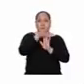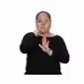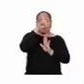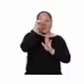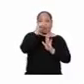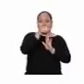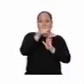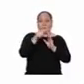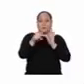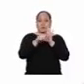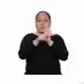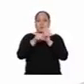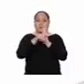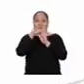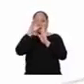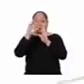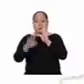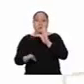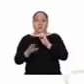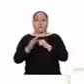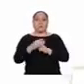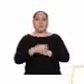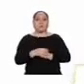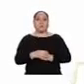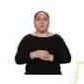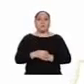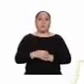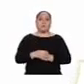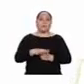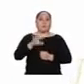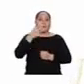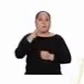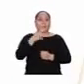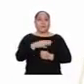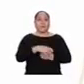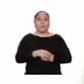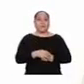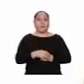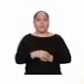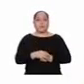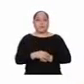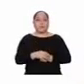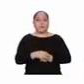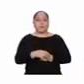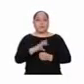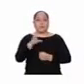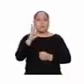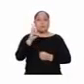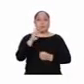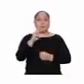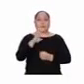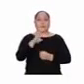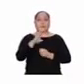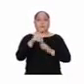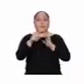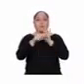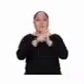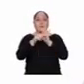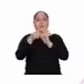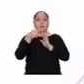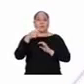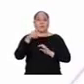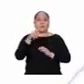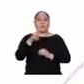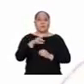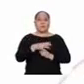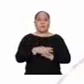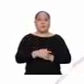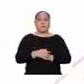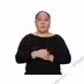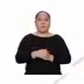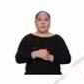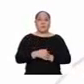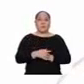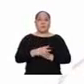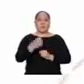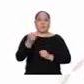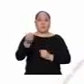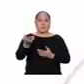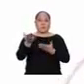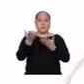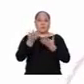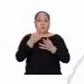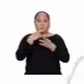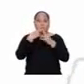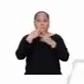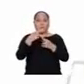mayor menos el menor. En otras palabras, 64 menos 12, lo que nos da